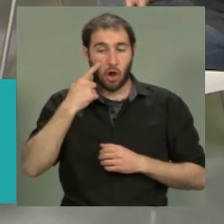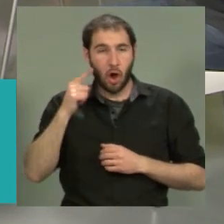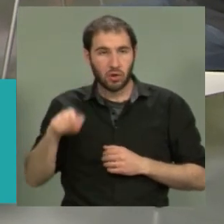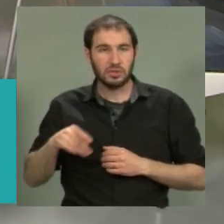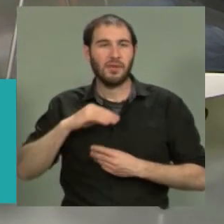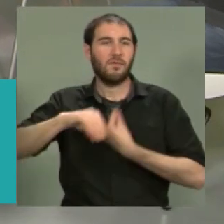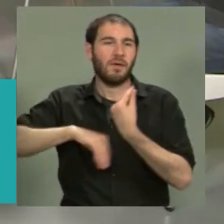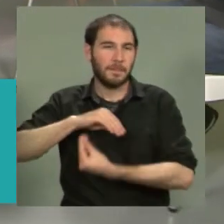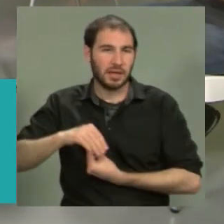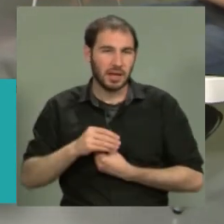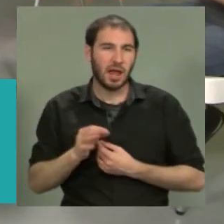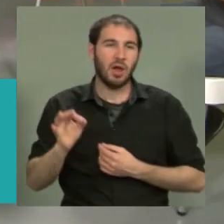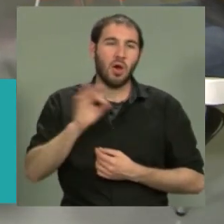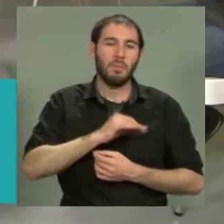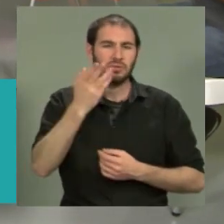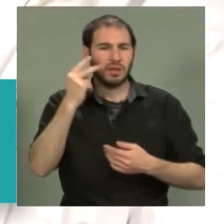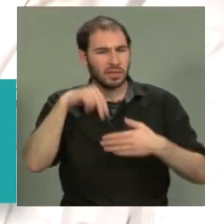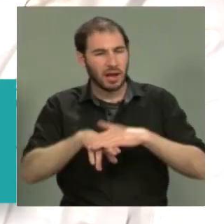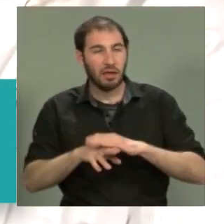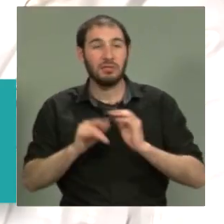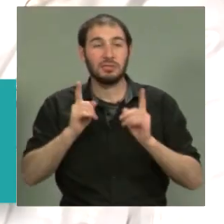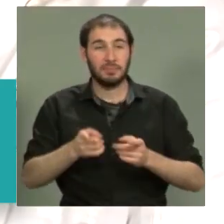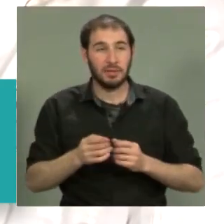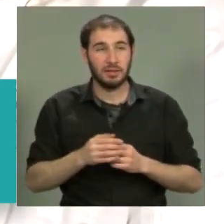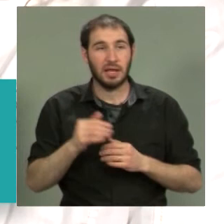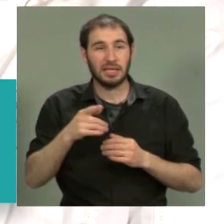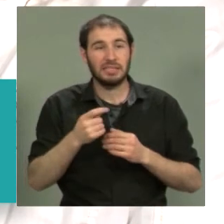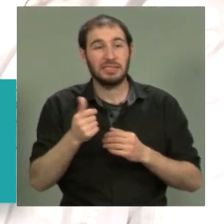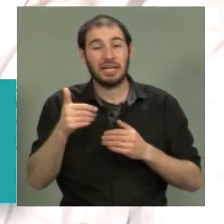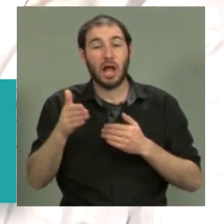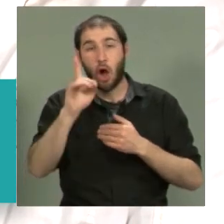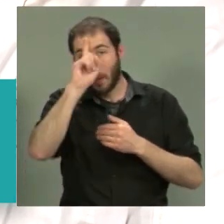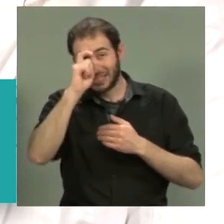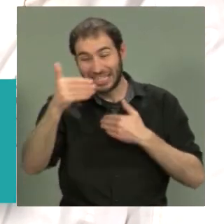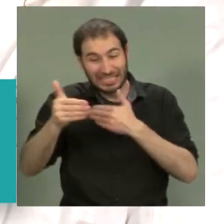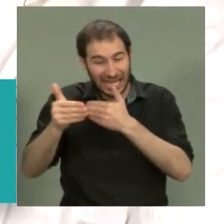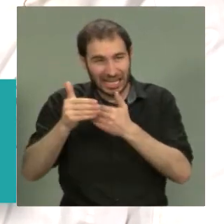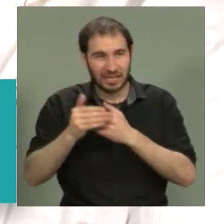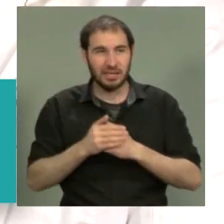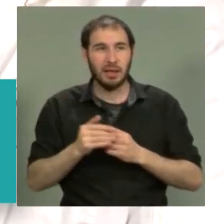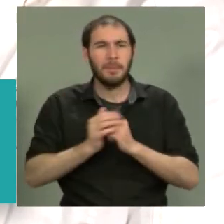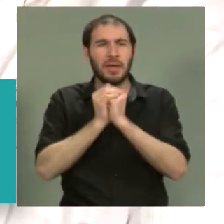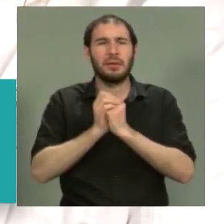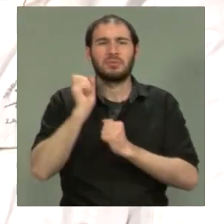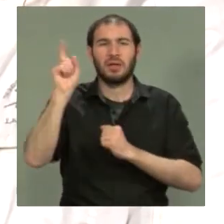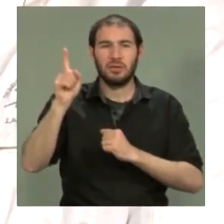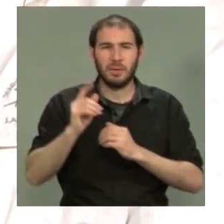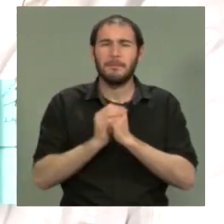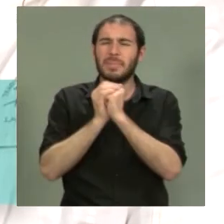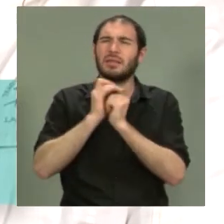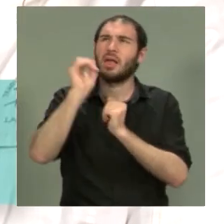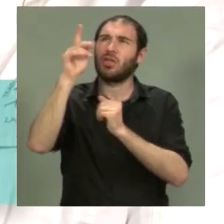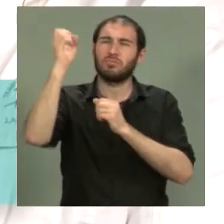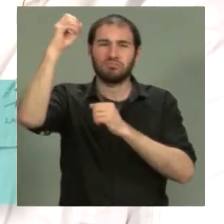a un familiar o a alguien internado, inclusive cuando pasamos cerca de los hospitales, hacemos una súplica a Dios, pidiendo que